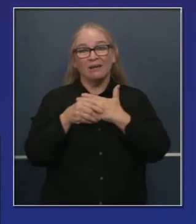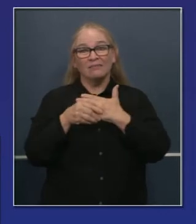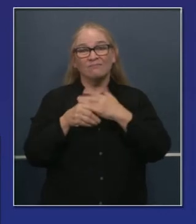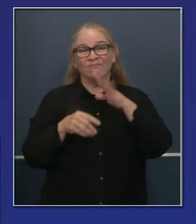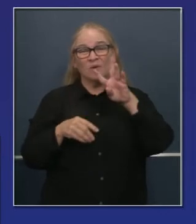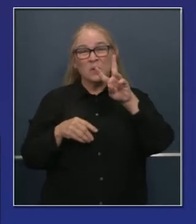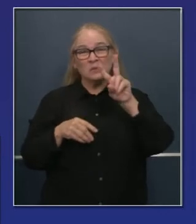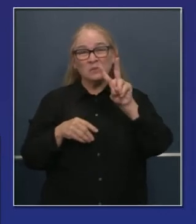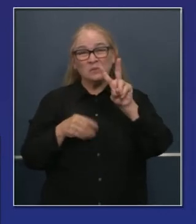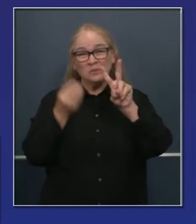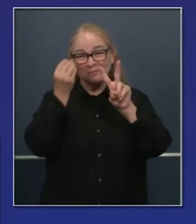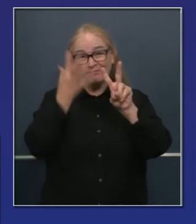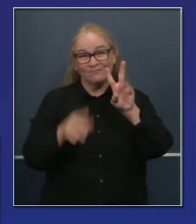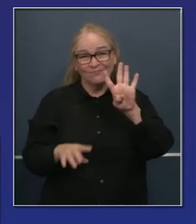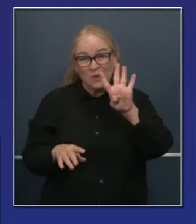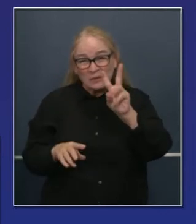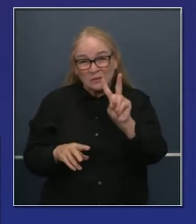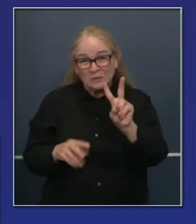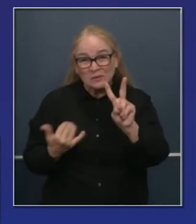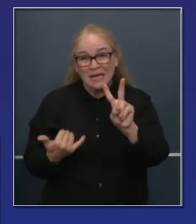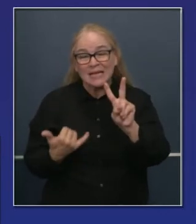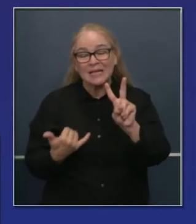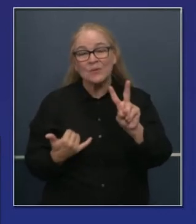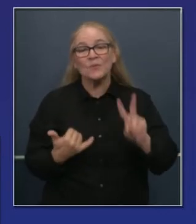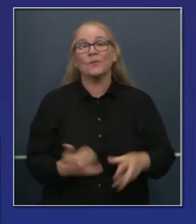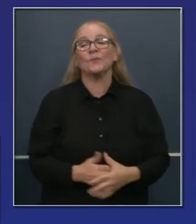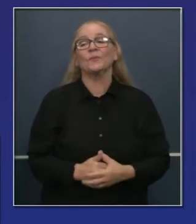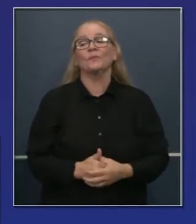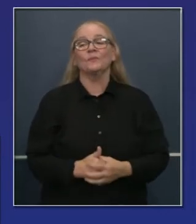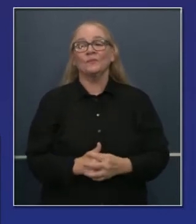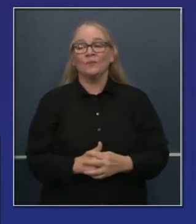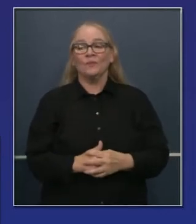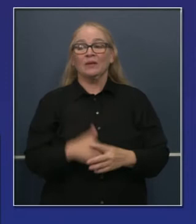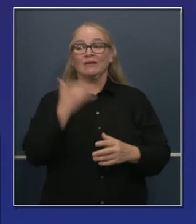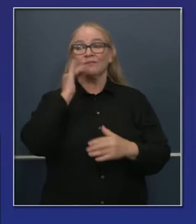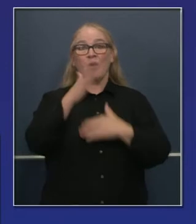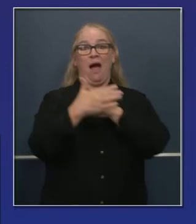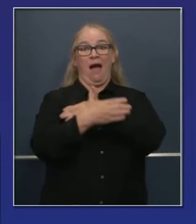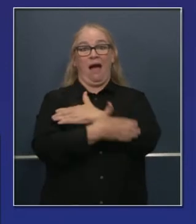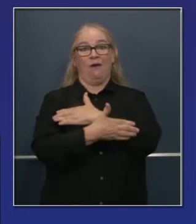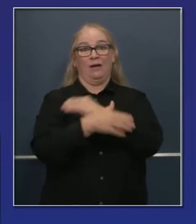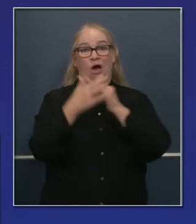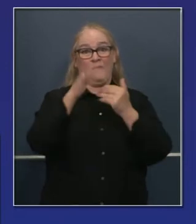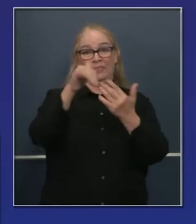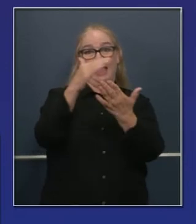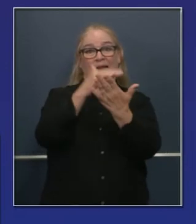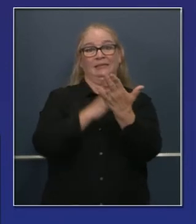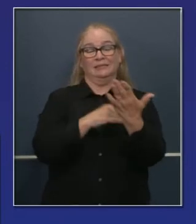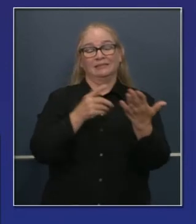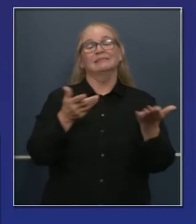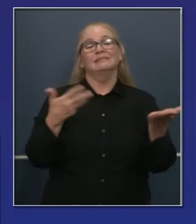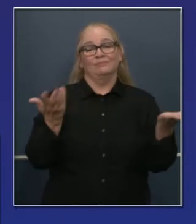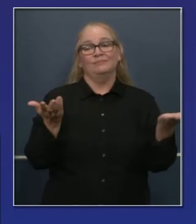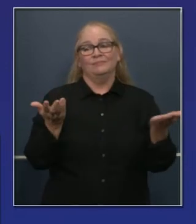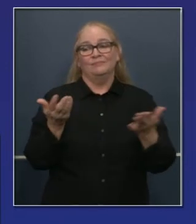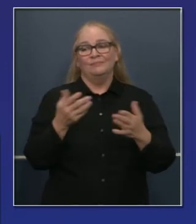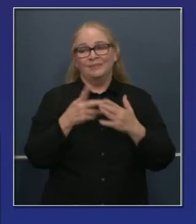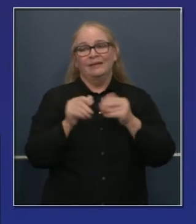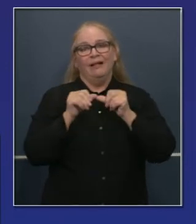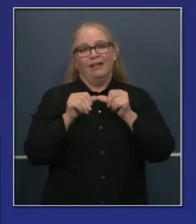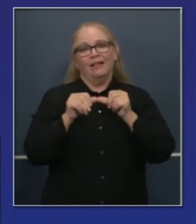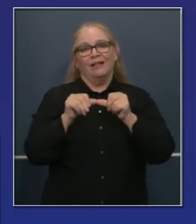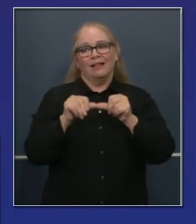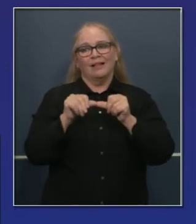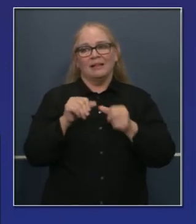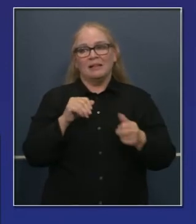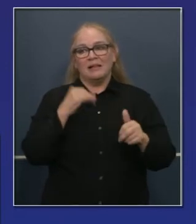bueno tiene que estar en la lista por tres días o más o de hecho uno aparece en esta lista por tres días o más mientras que se vean tendencias de más